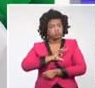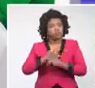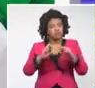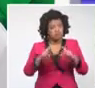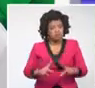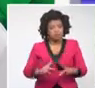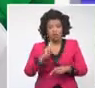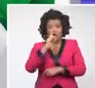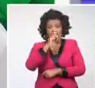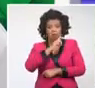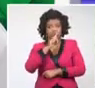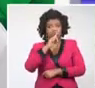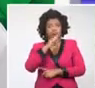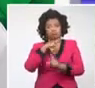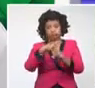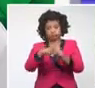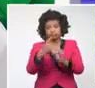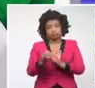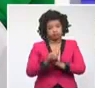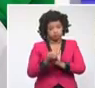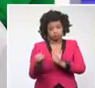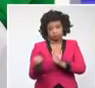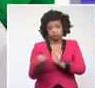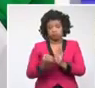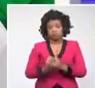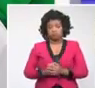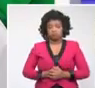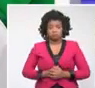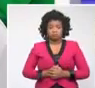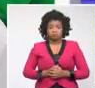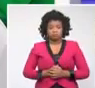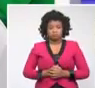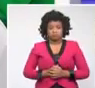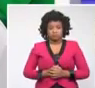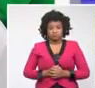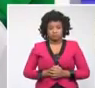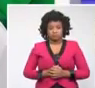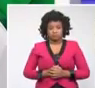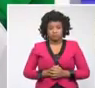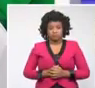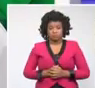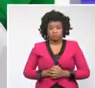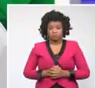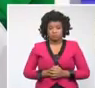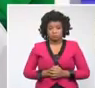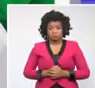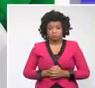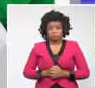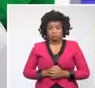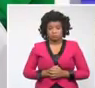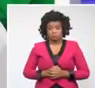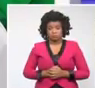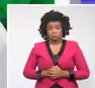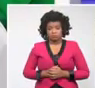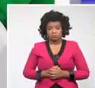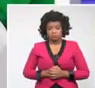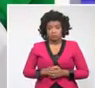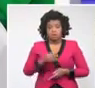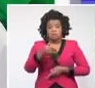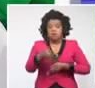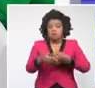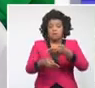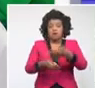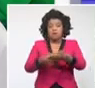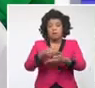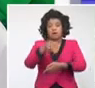positiva y se confirma el diagnóstico. Permaneció ingresada durante 7 días, tuvo una evolución